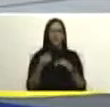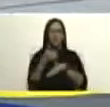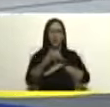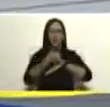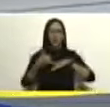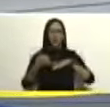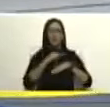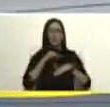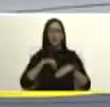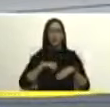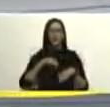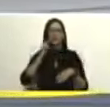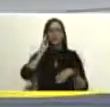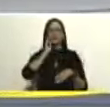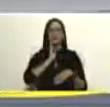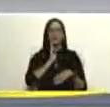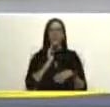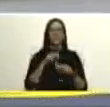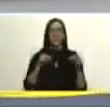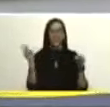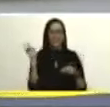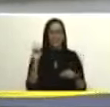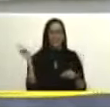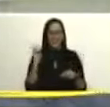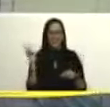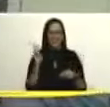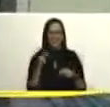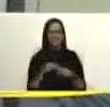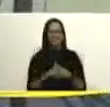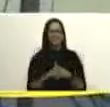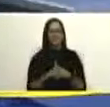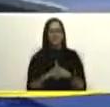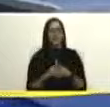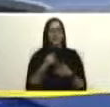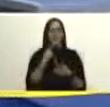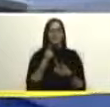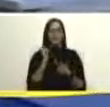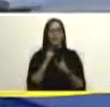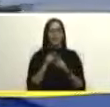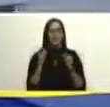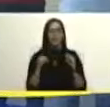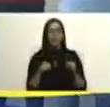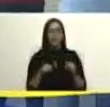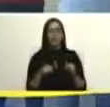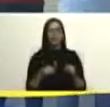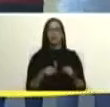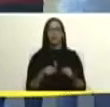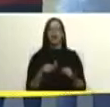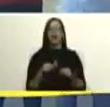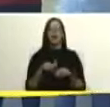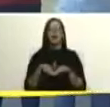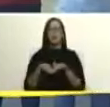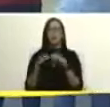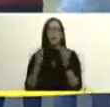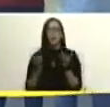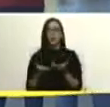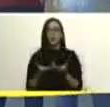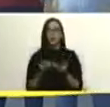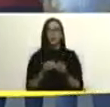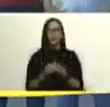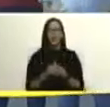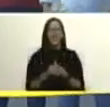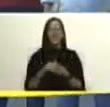Guayana, que es tierra venezolana. Y le decimos de aquí al mundo entero, el sol